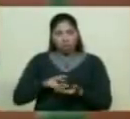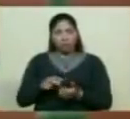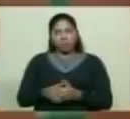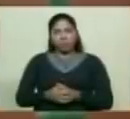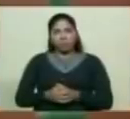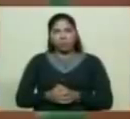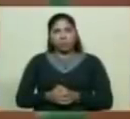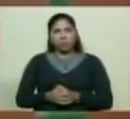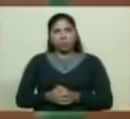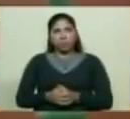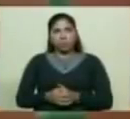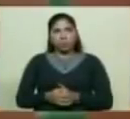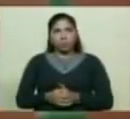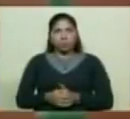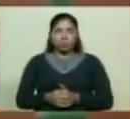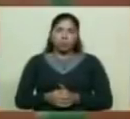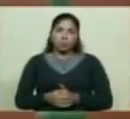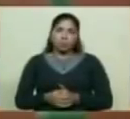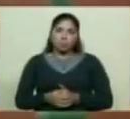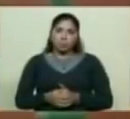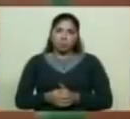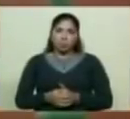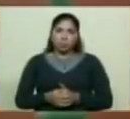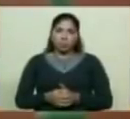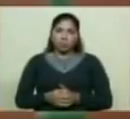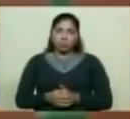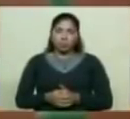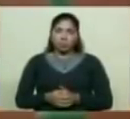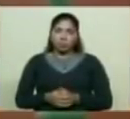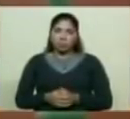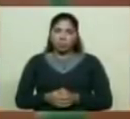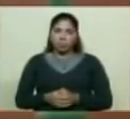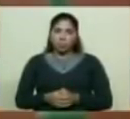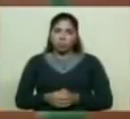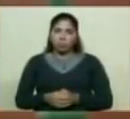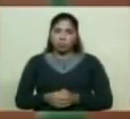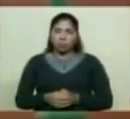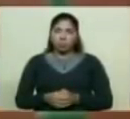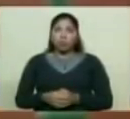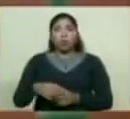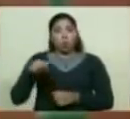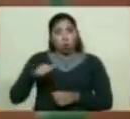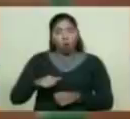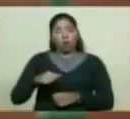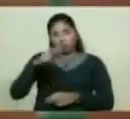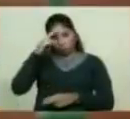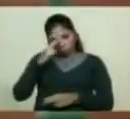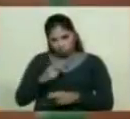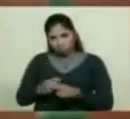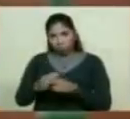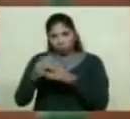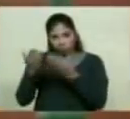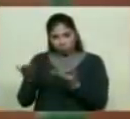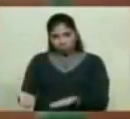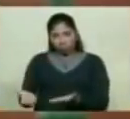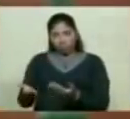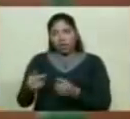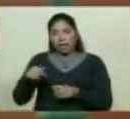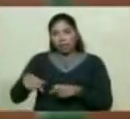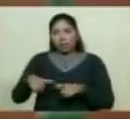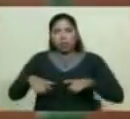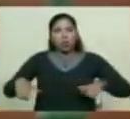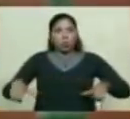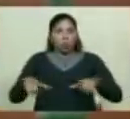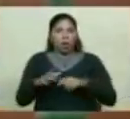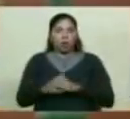manuel piar a quien hoy tenemos que rendir homenaje también en estos espacios en estas